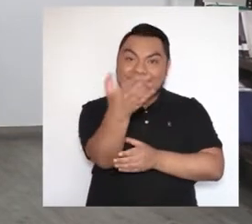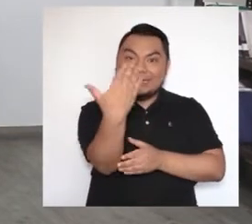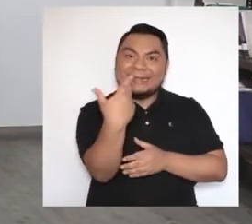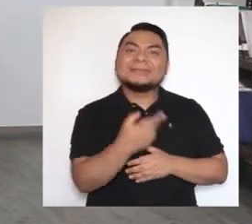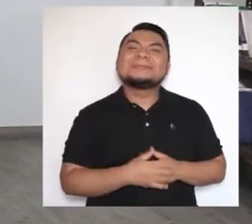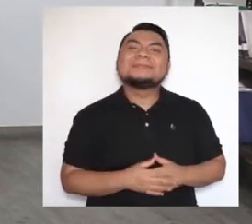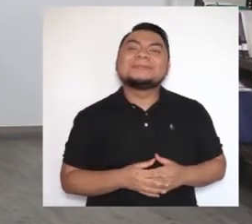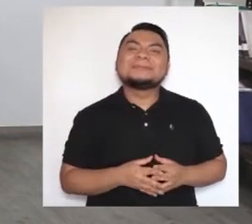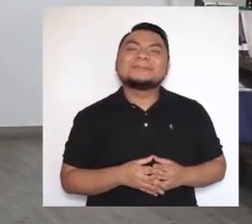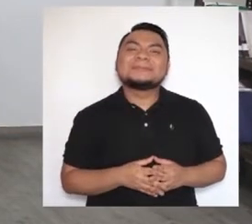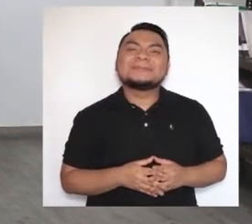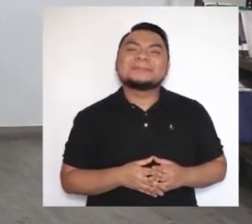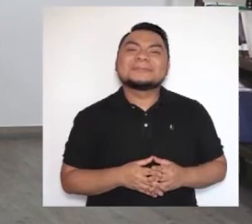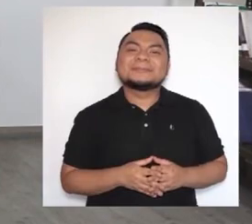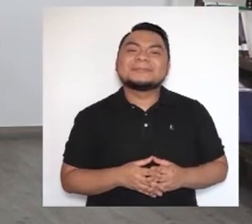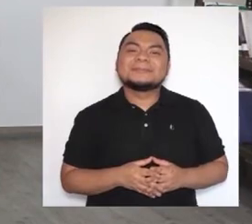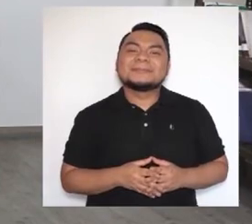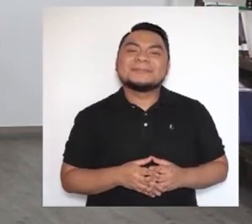macetita.